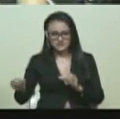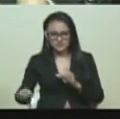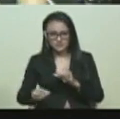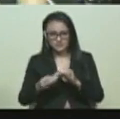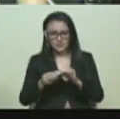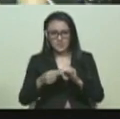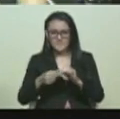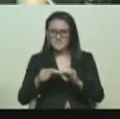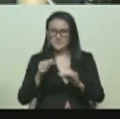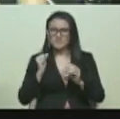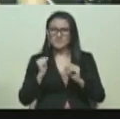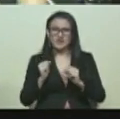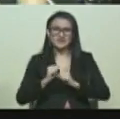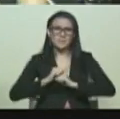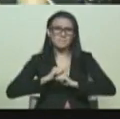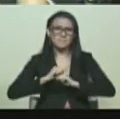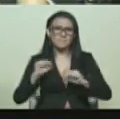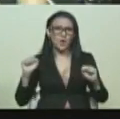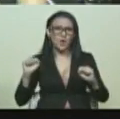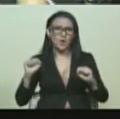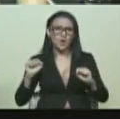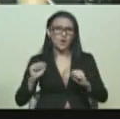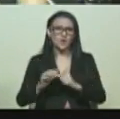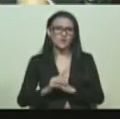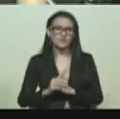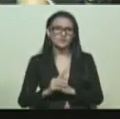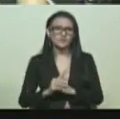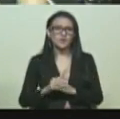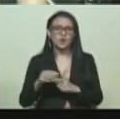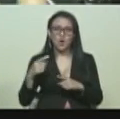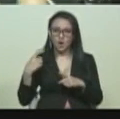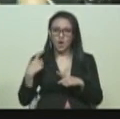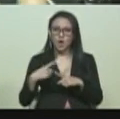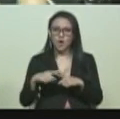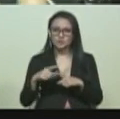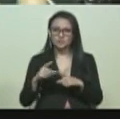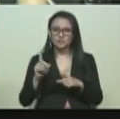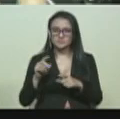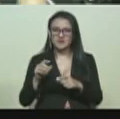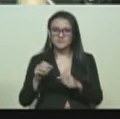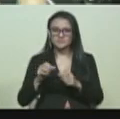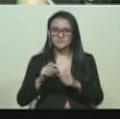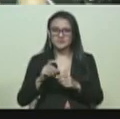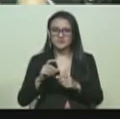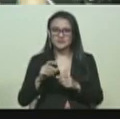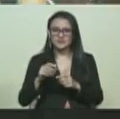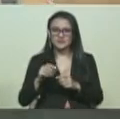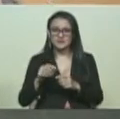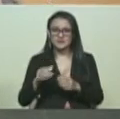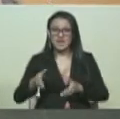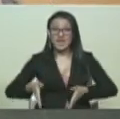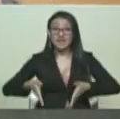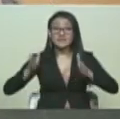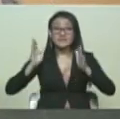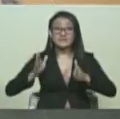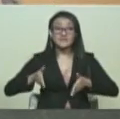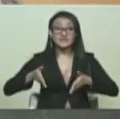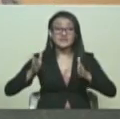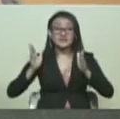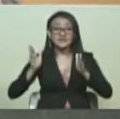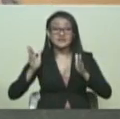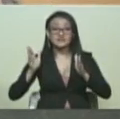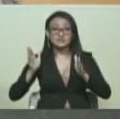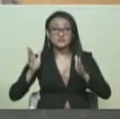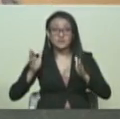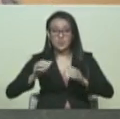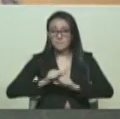alto explosivo, y en el otro una carga de emulsión utilizada para demolición de edificaciones y trabajos